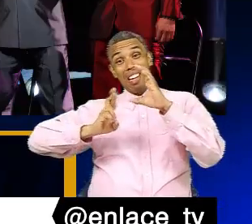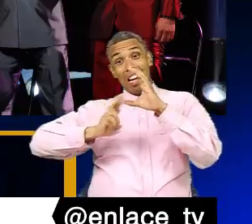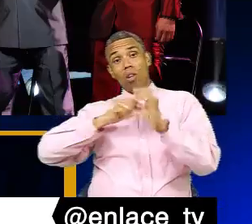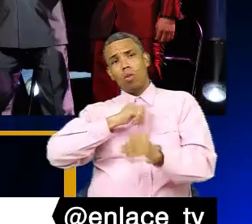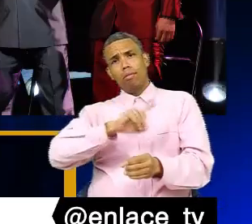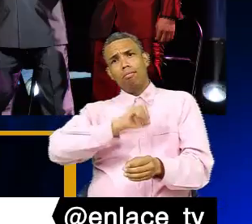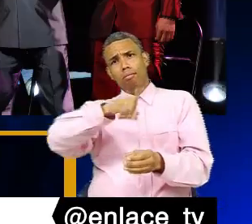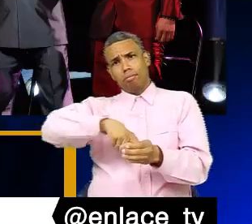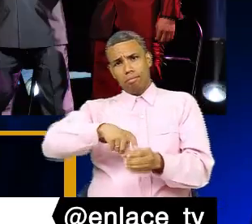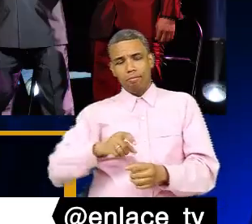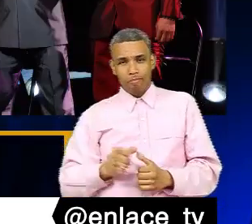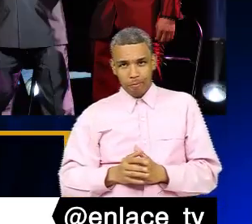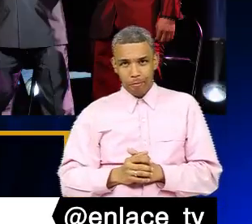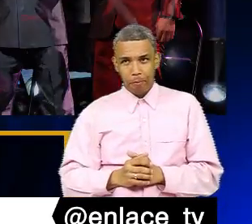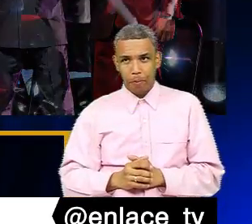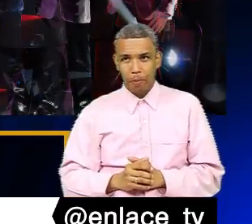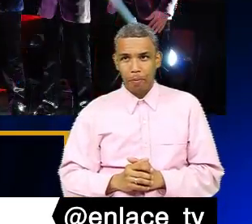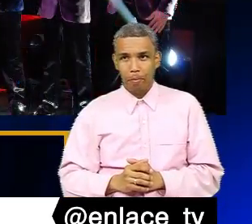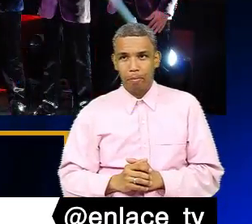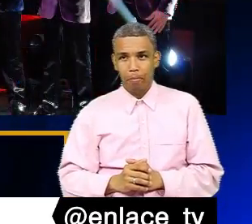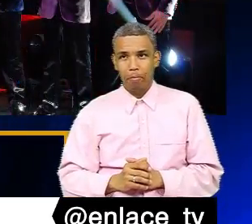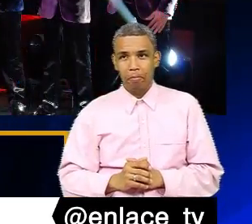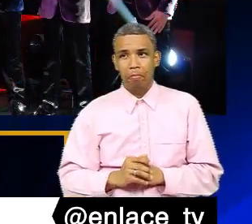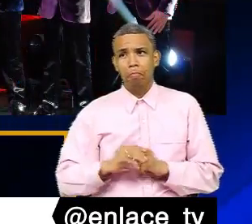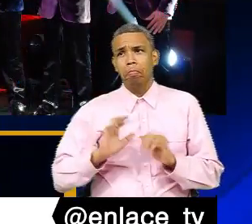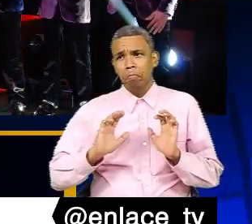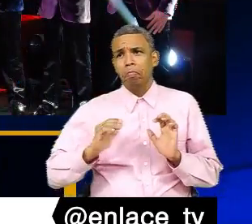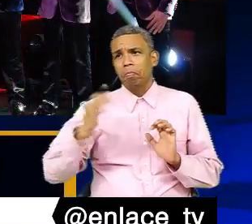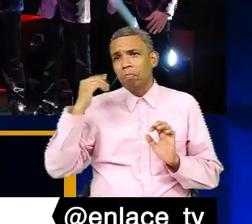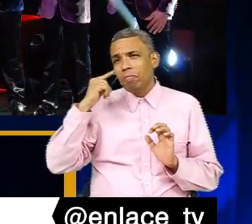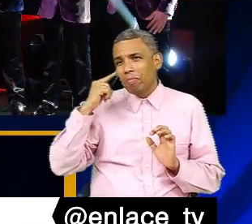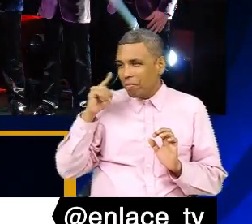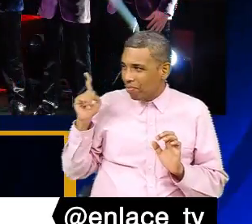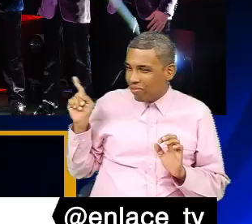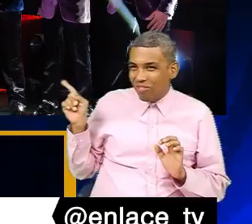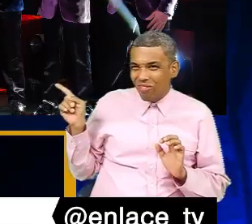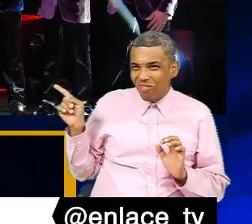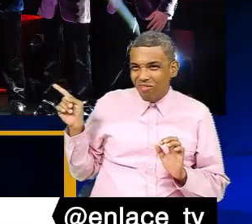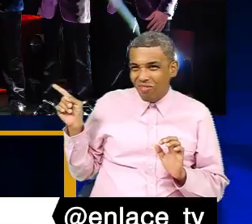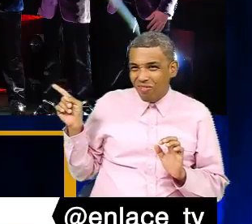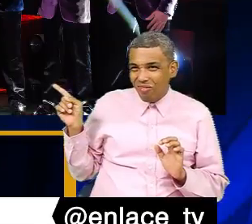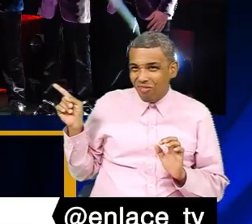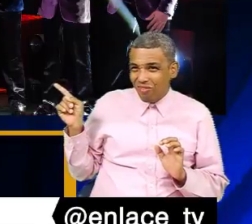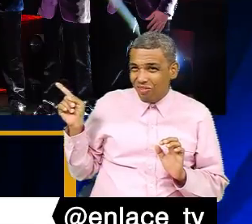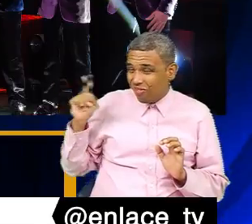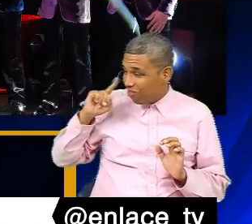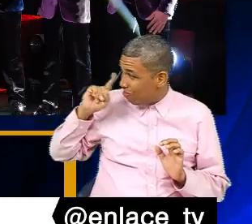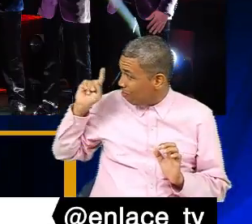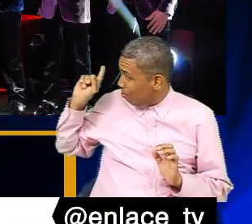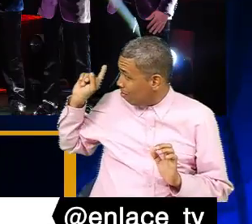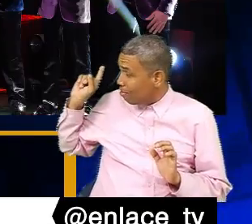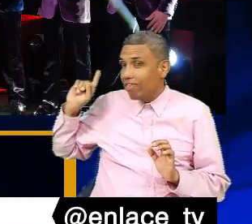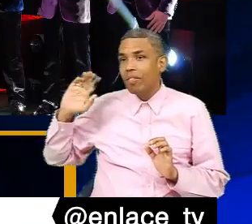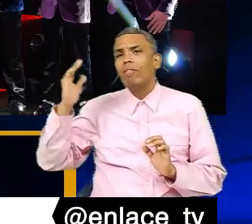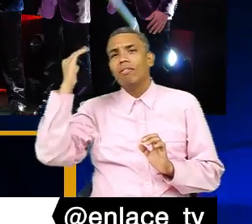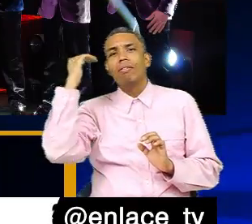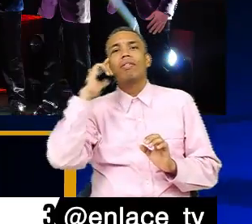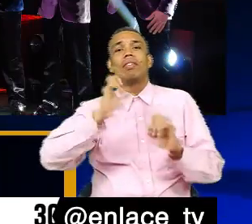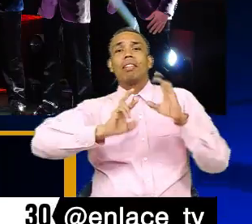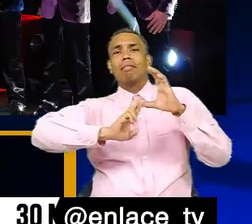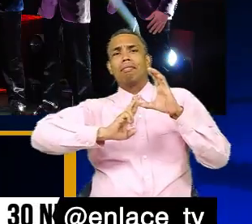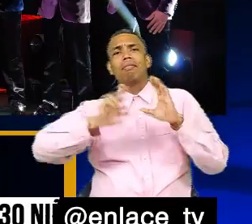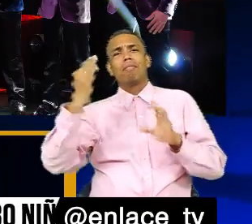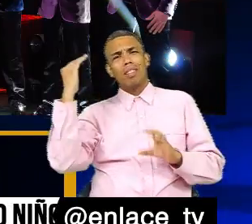de cual su nombre era Urs, de los cuatro. Pero, pues, realmente nunca imitamos. Cada quien cantó como con su voz,